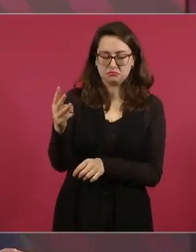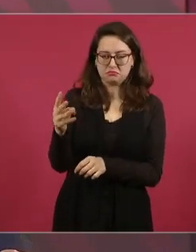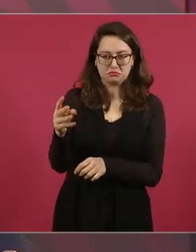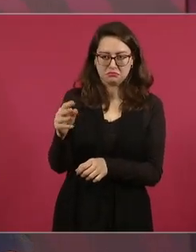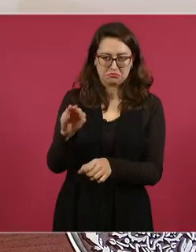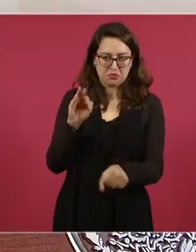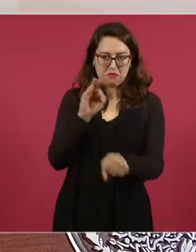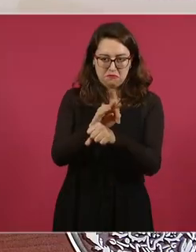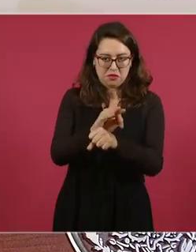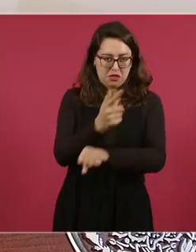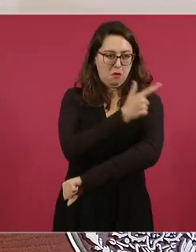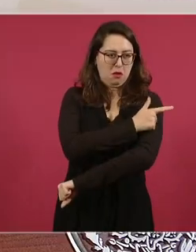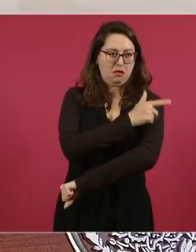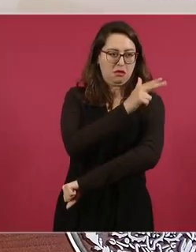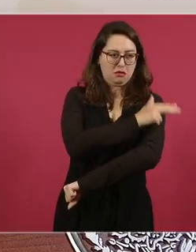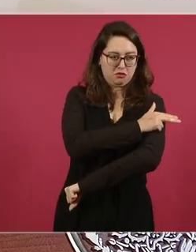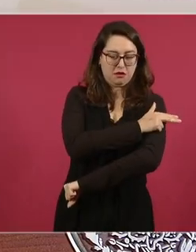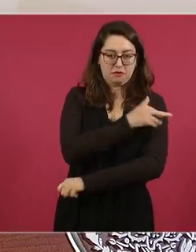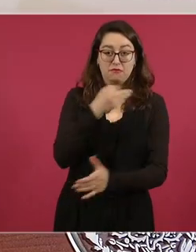y hablé con dos.